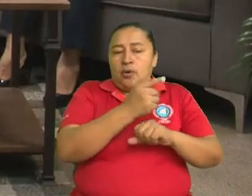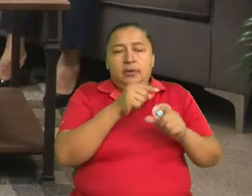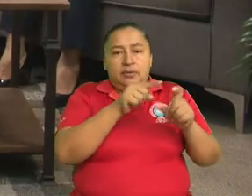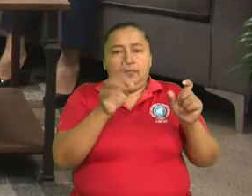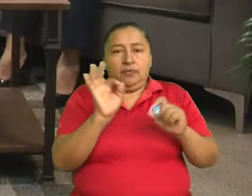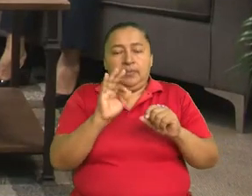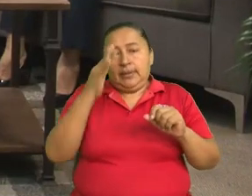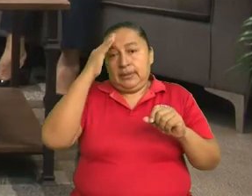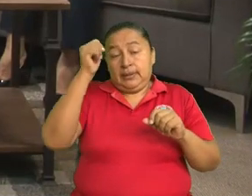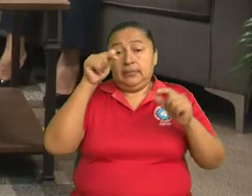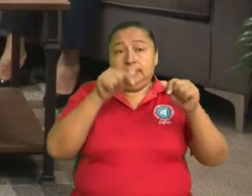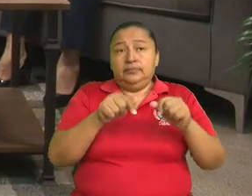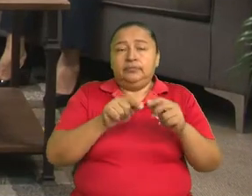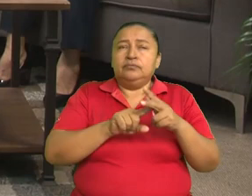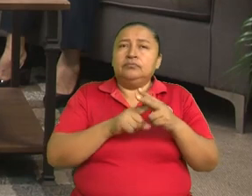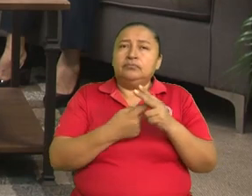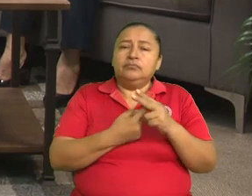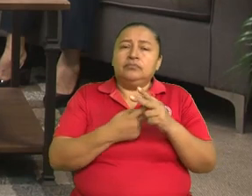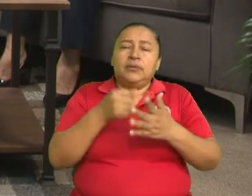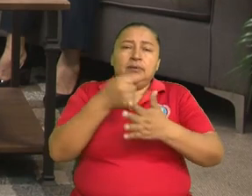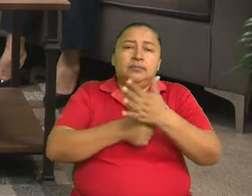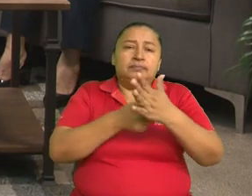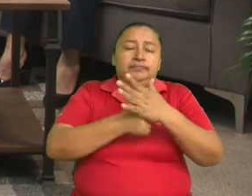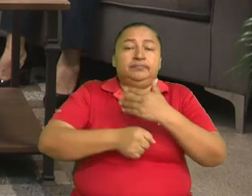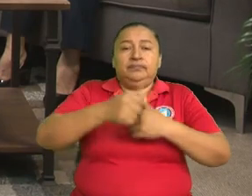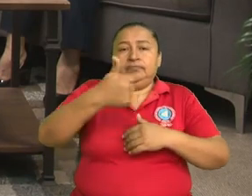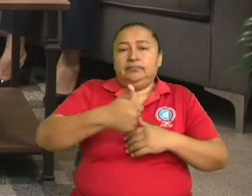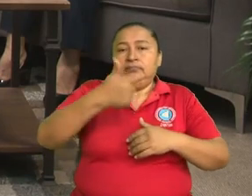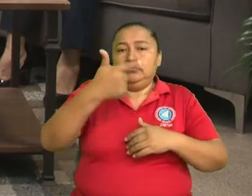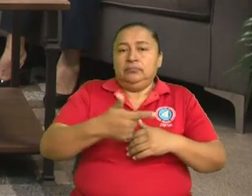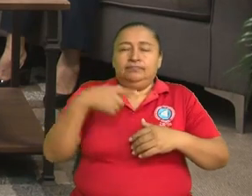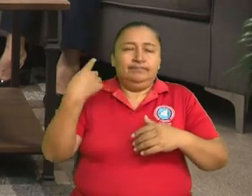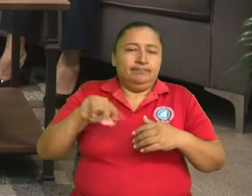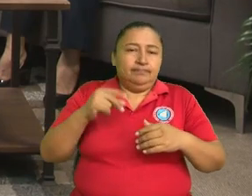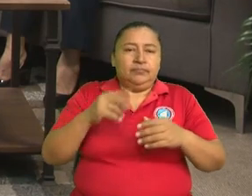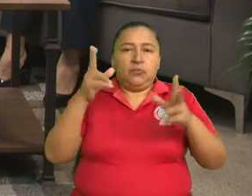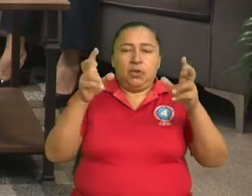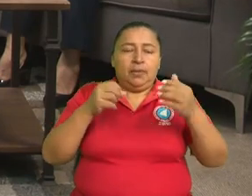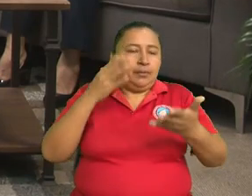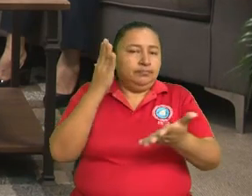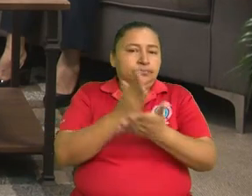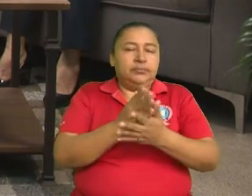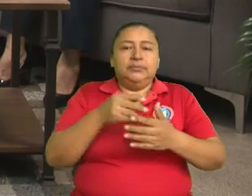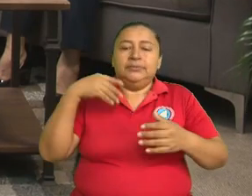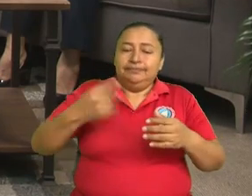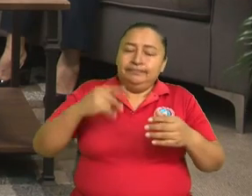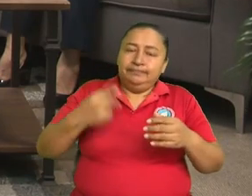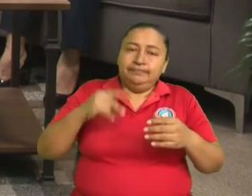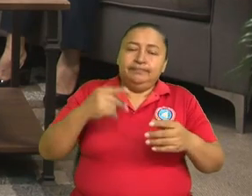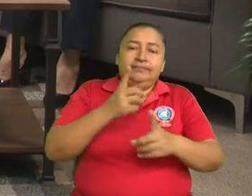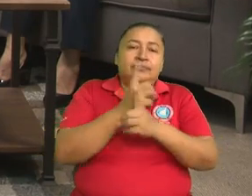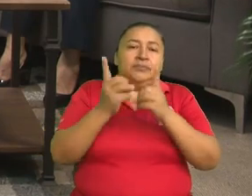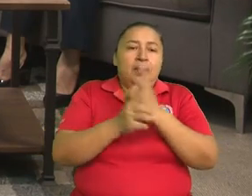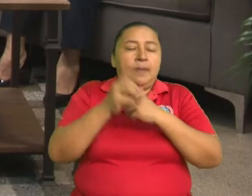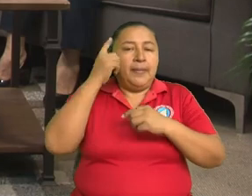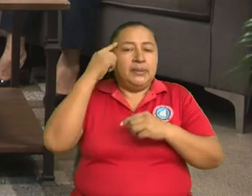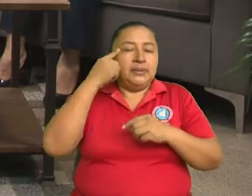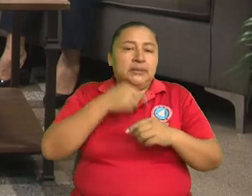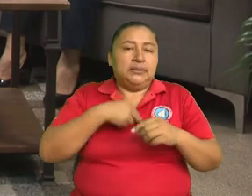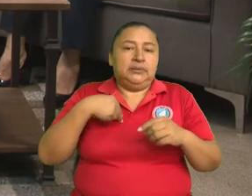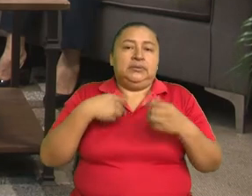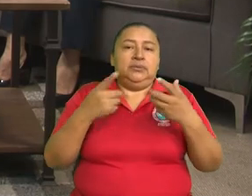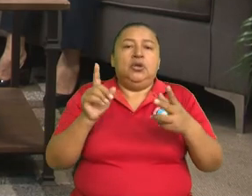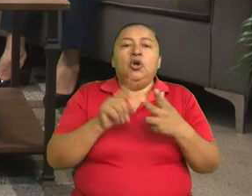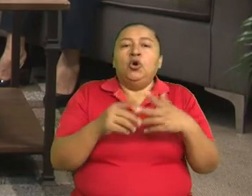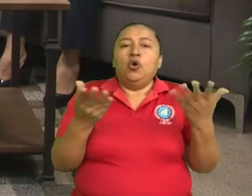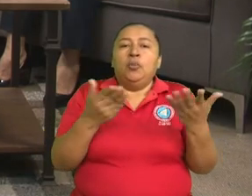Cuando comenzamos en la batalla por el sexto grado fue un tema que nos los puso, hay que hacer esto, deben de pensar hacer esto.